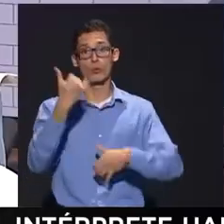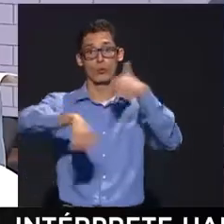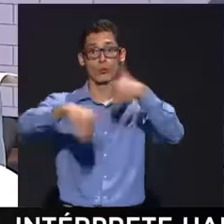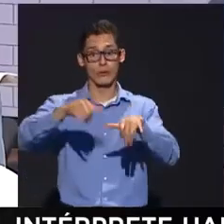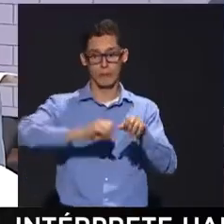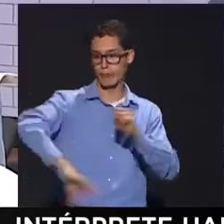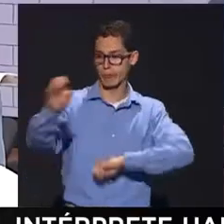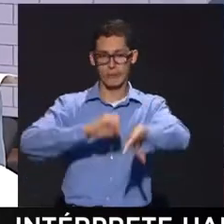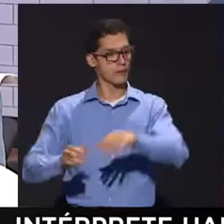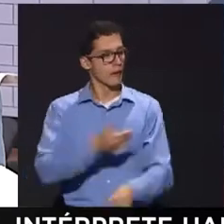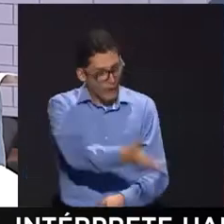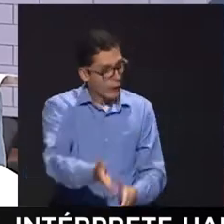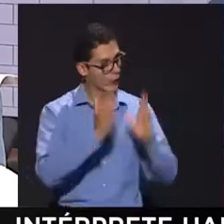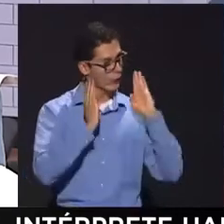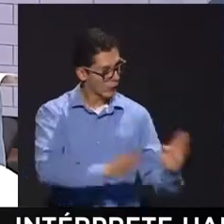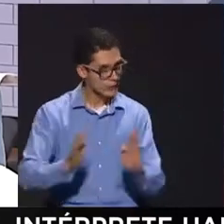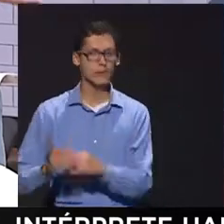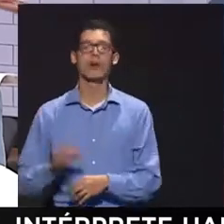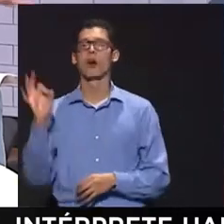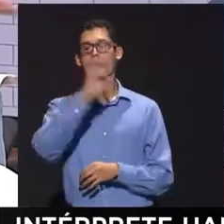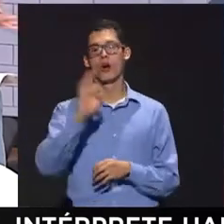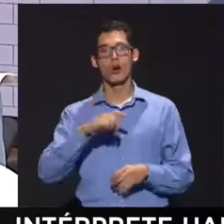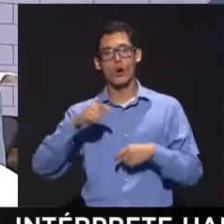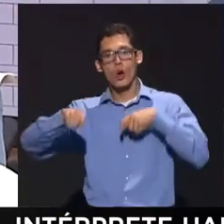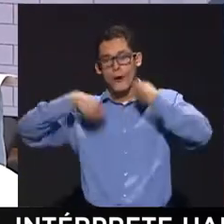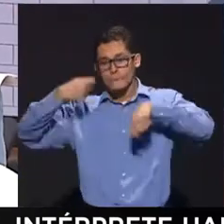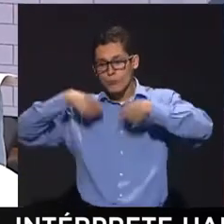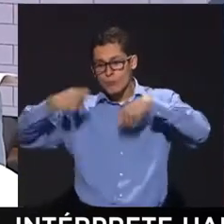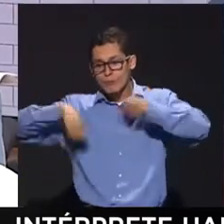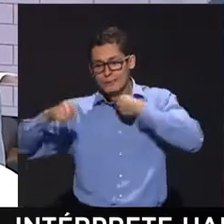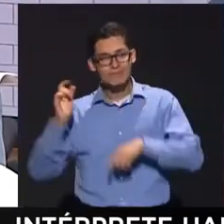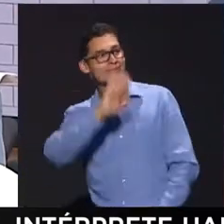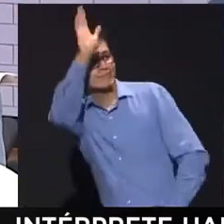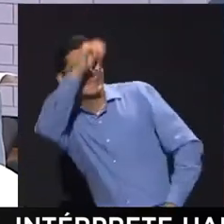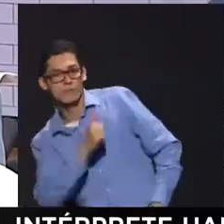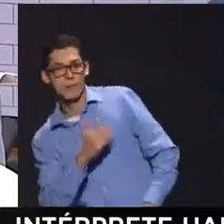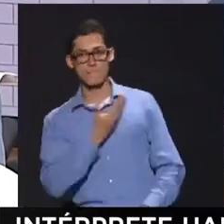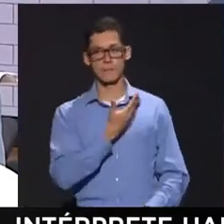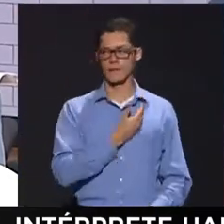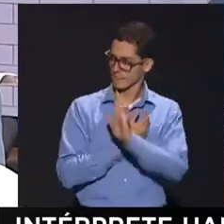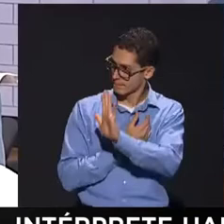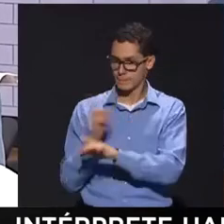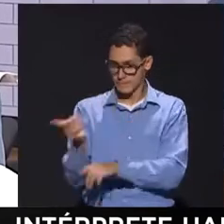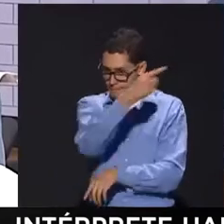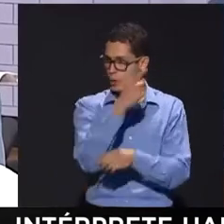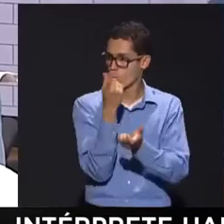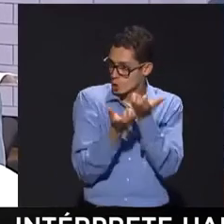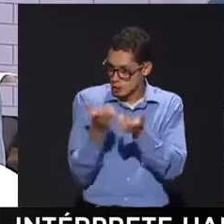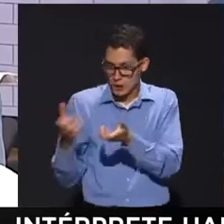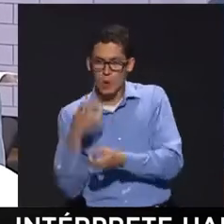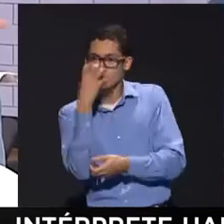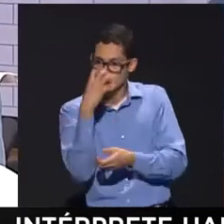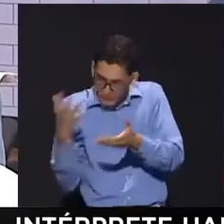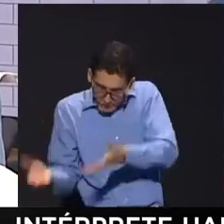juegos, ¿por qué no llevaste los platos hasta el lavaplatos después de almorzar? Entonces, es cómo podemos articular como todas esas